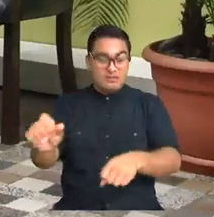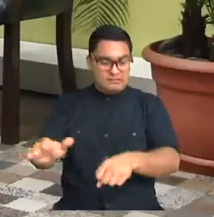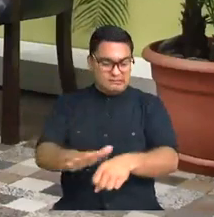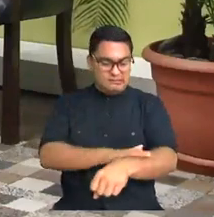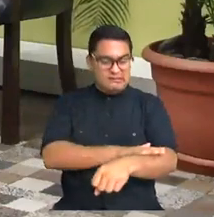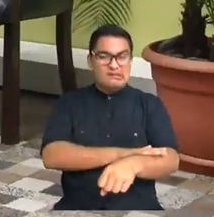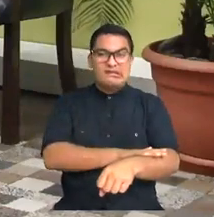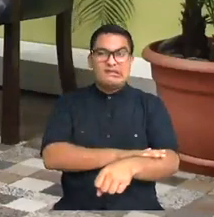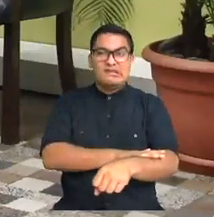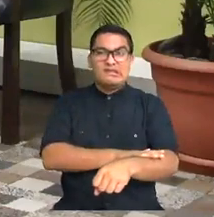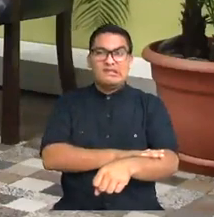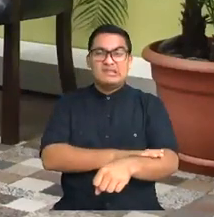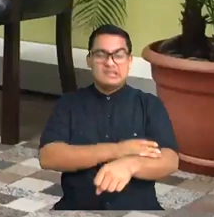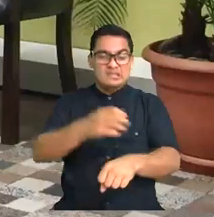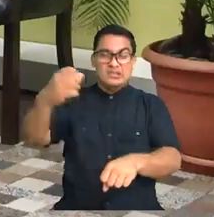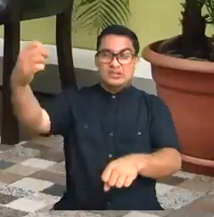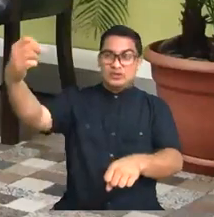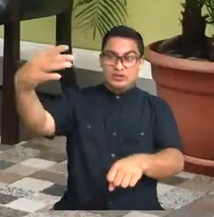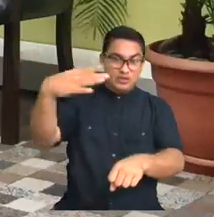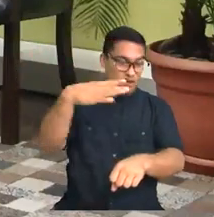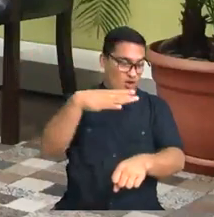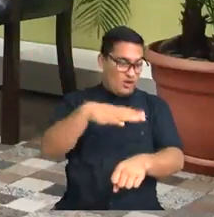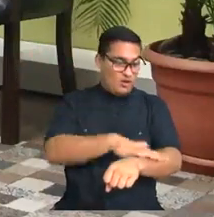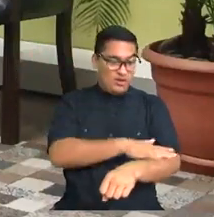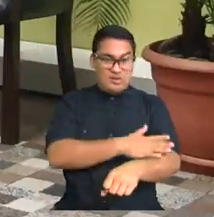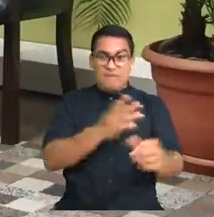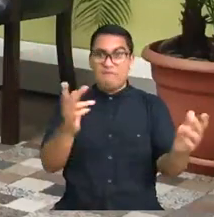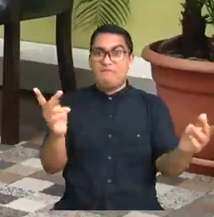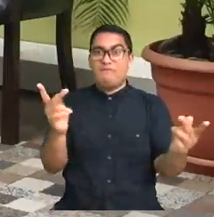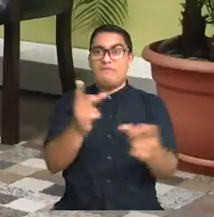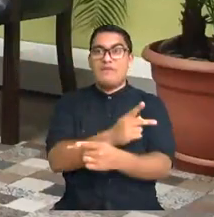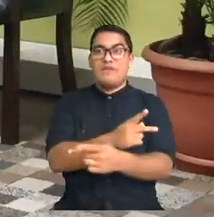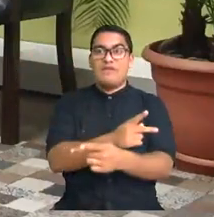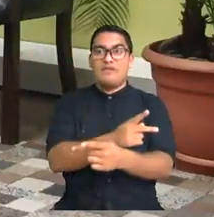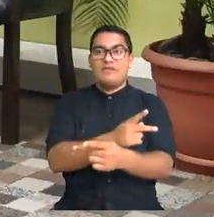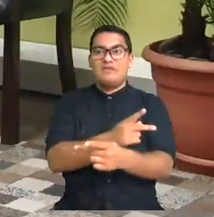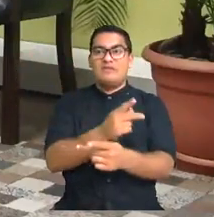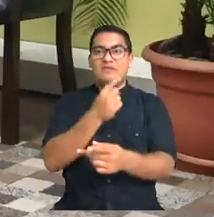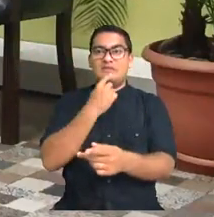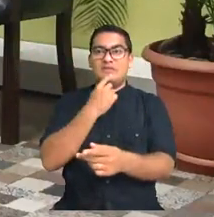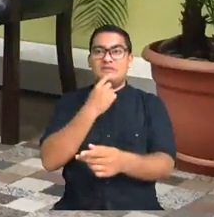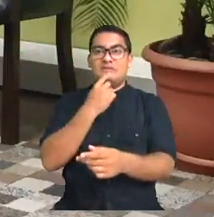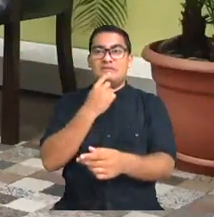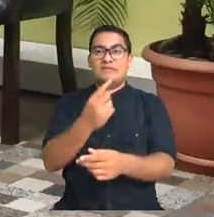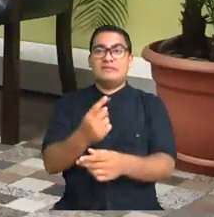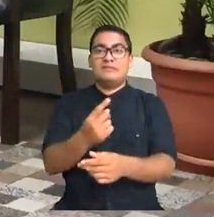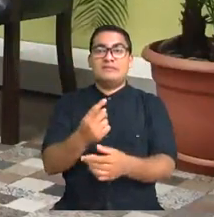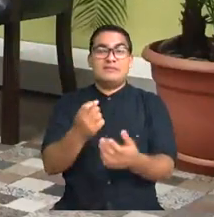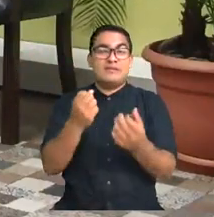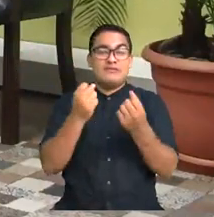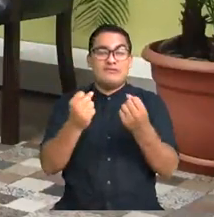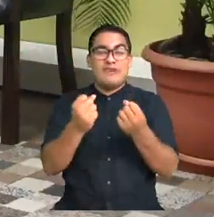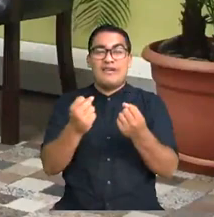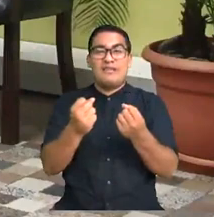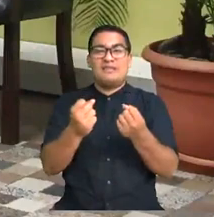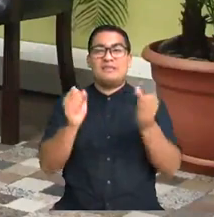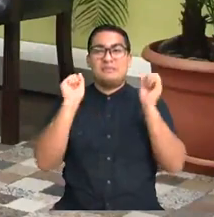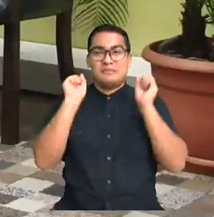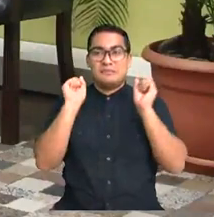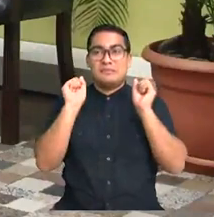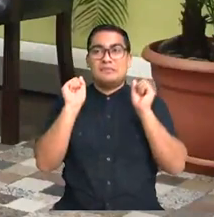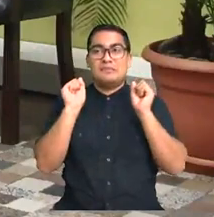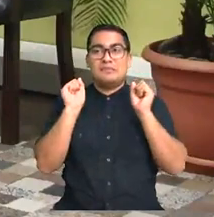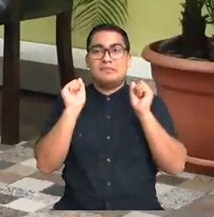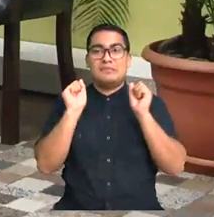a atraer esos rayos solares y entonces provocan un bronceado antes de tiempo. Y entonces lo que puede suceder,